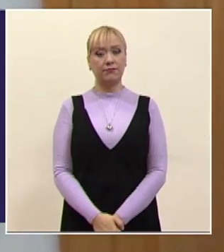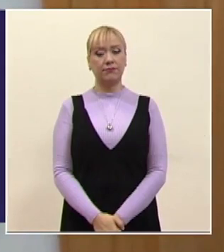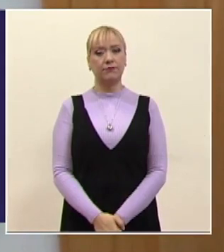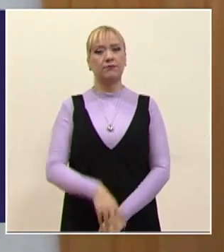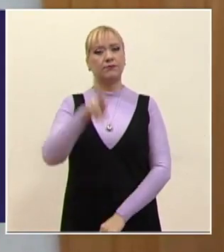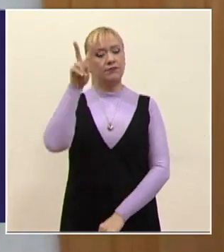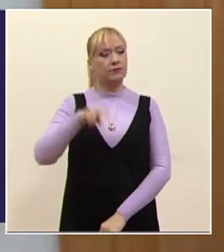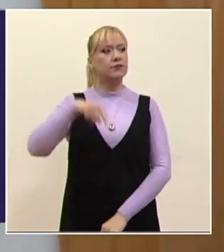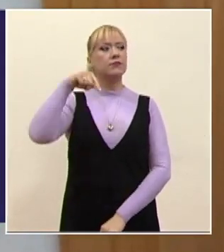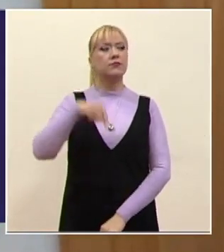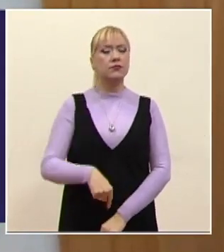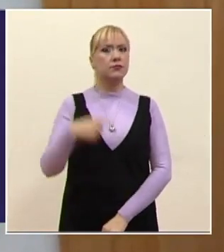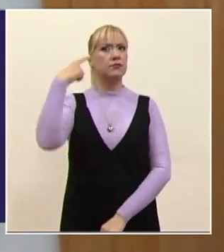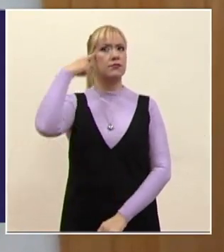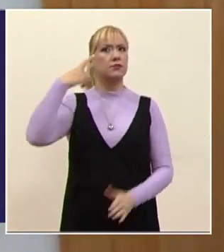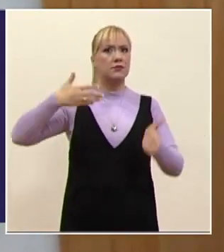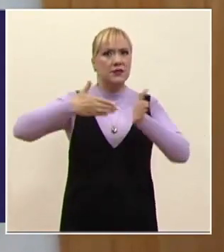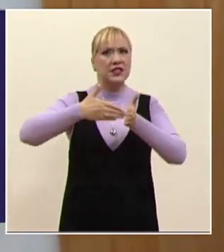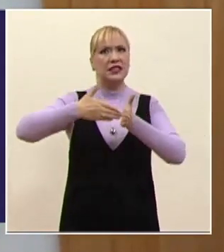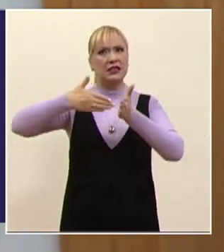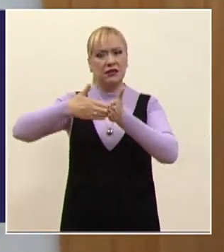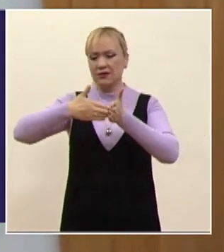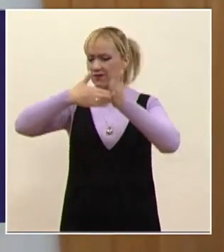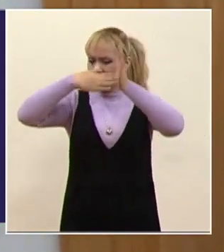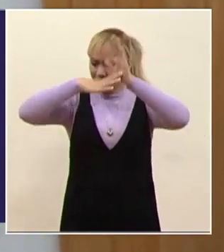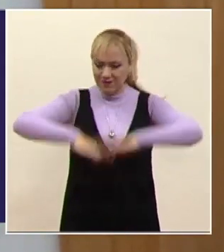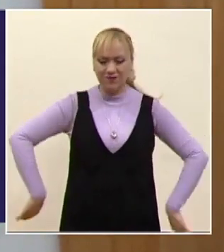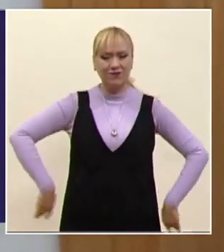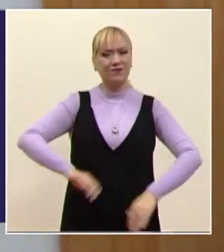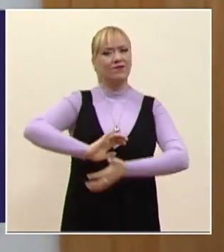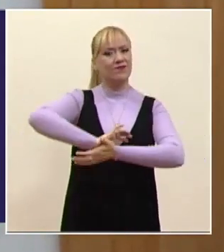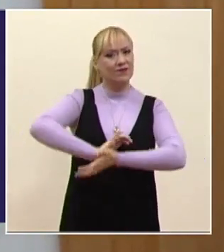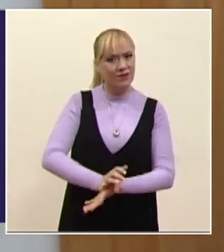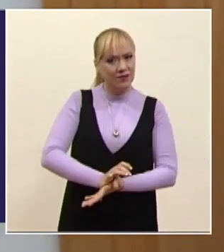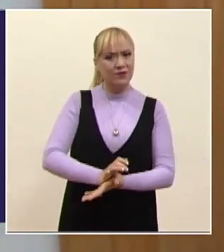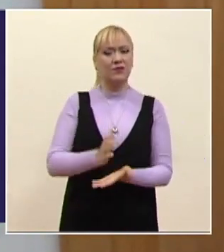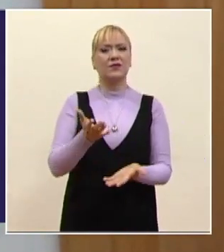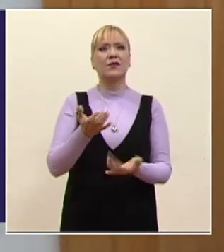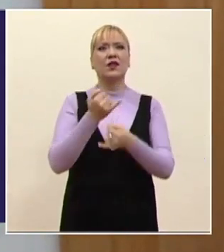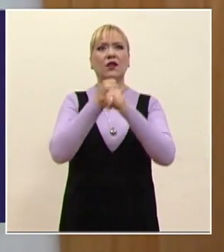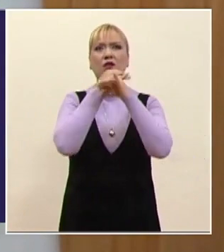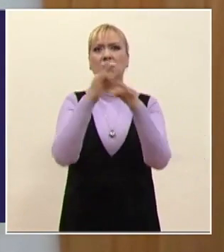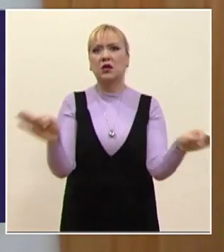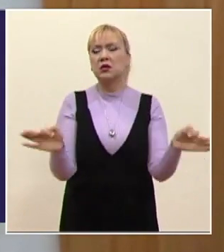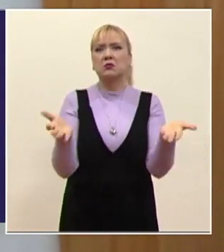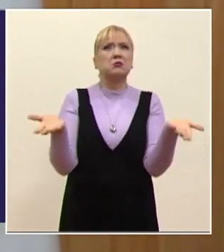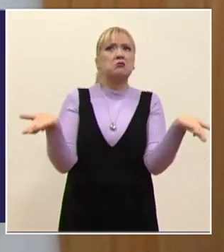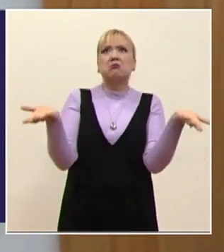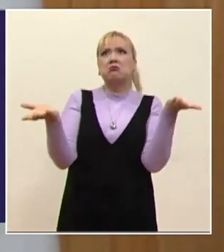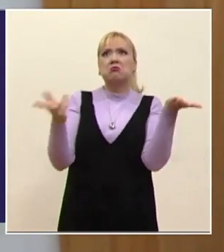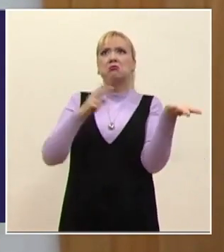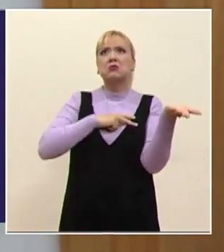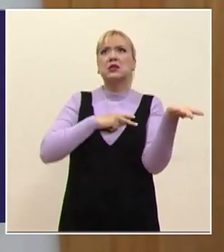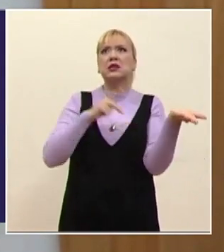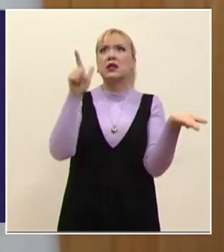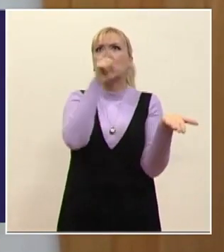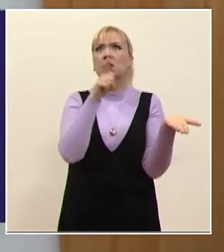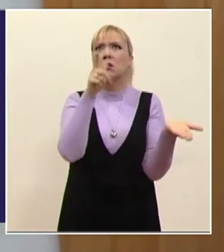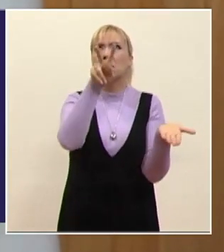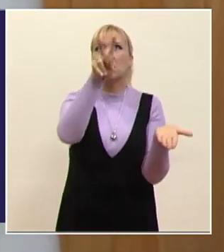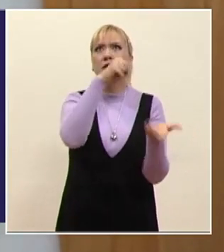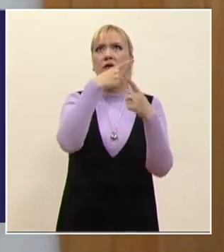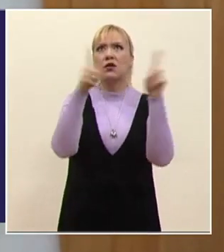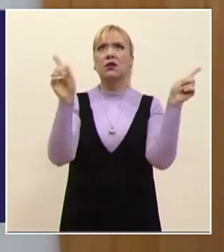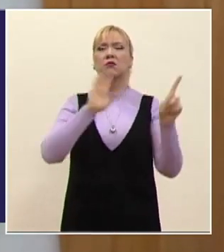Esto implica superar barreras como la discriminación, la falta de información, la distancia física a los centros de votación y la falta de